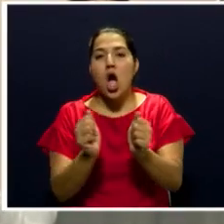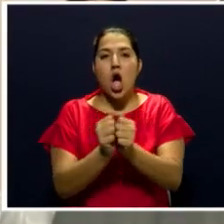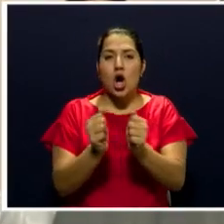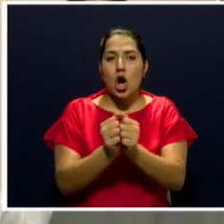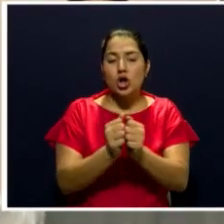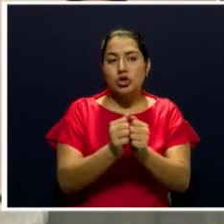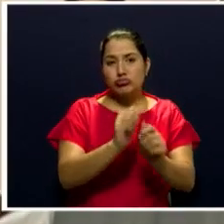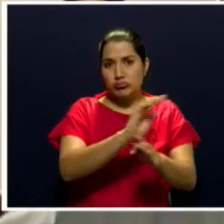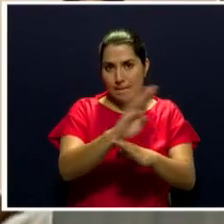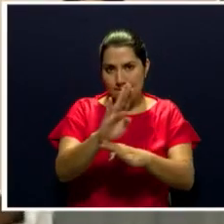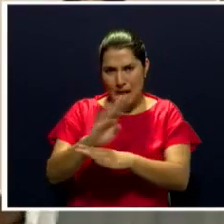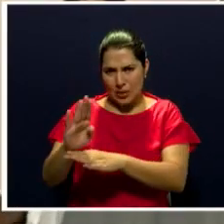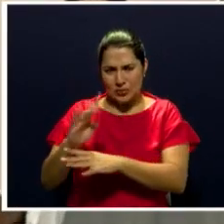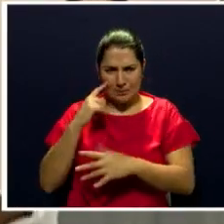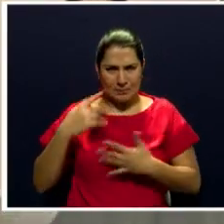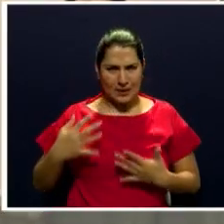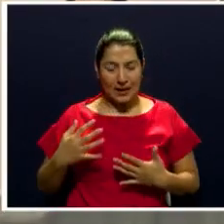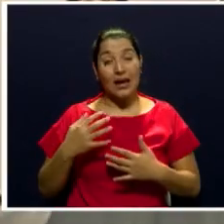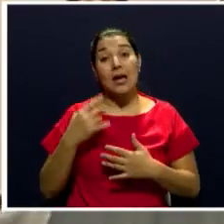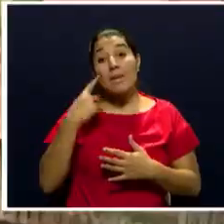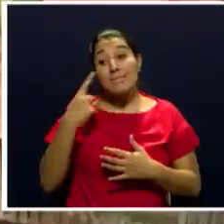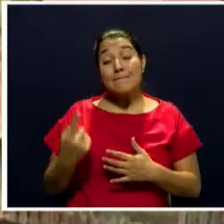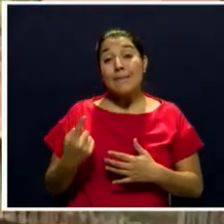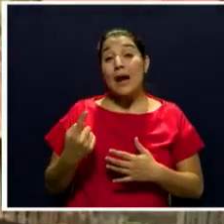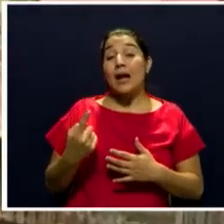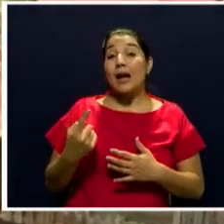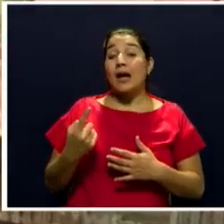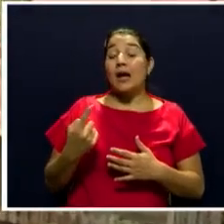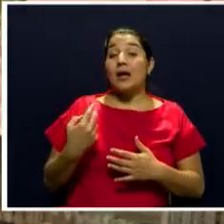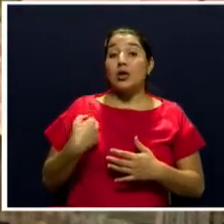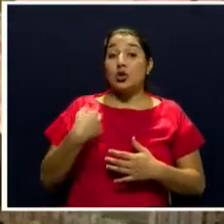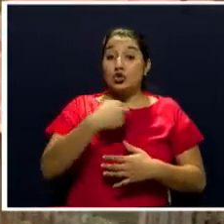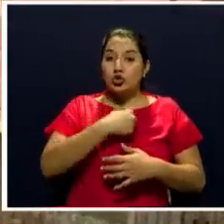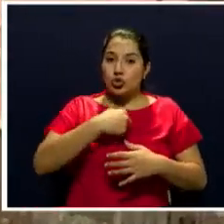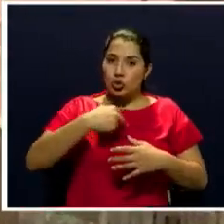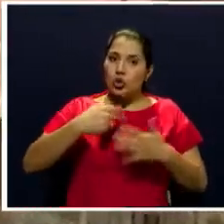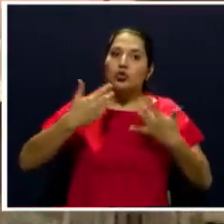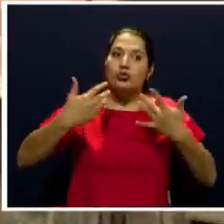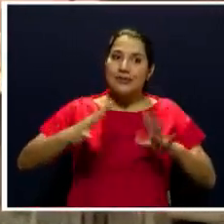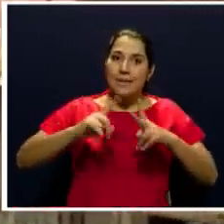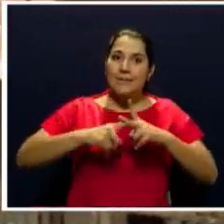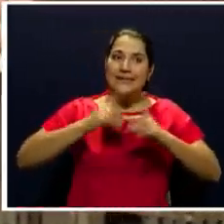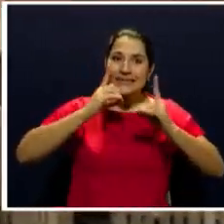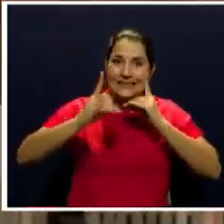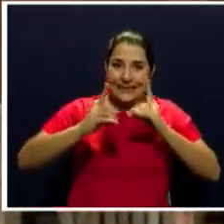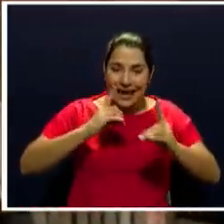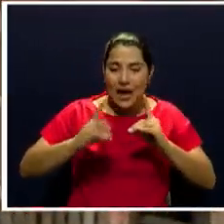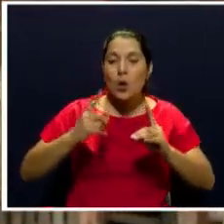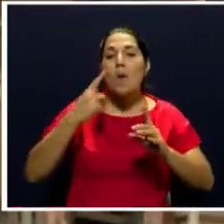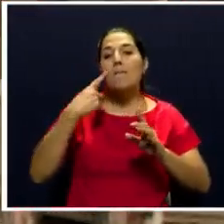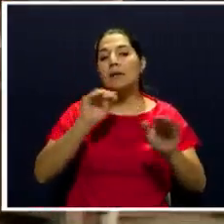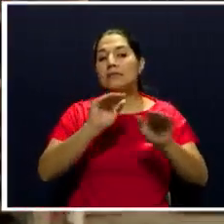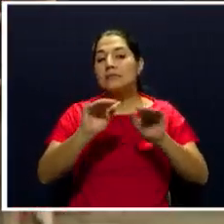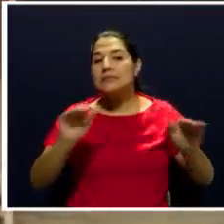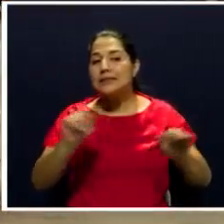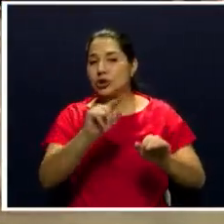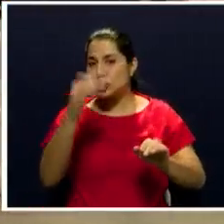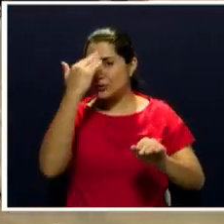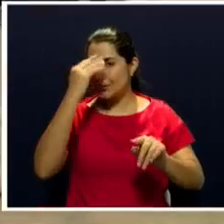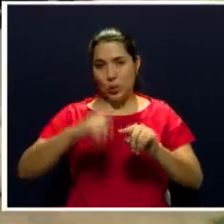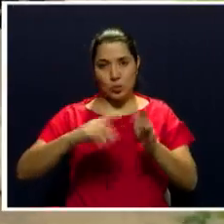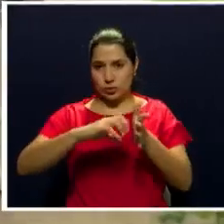del sector, de tal manera que activamos, por supuesto, el diálogo en razón de la previsión que tiene el Código Civil